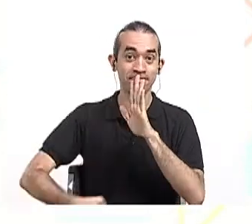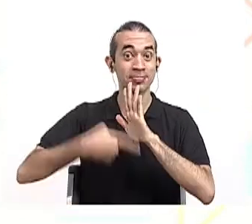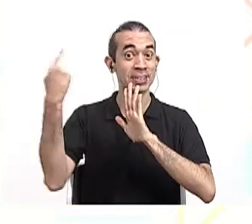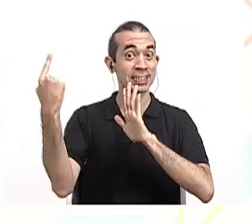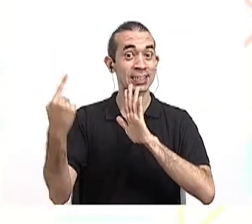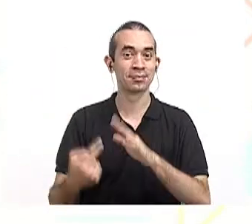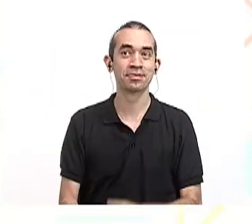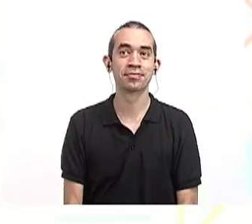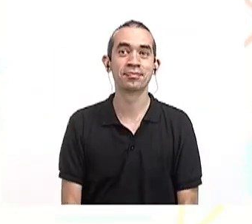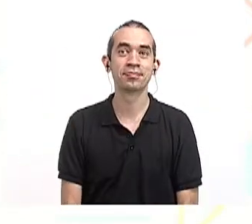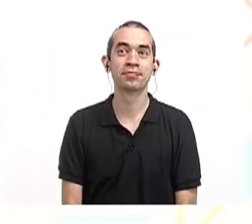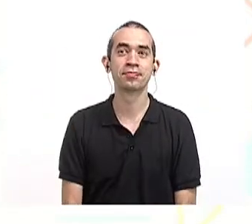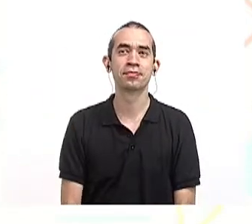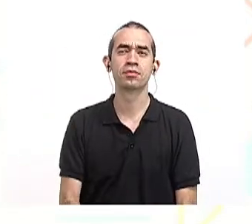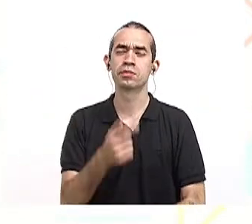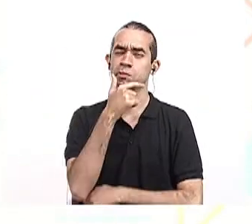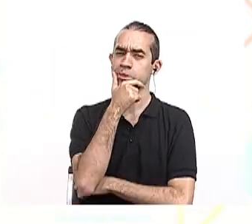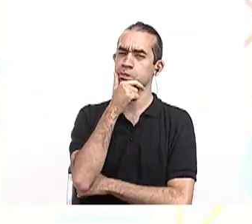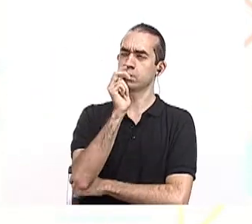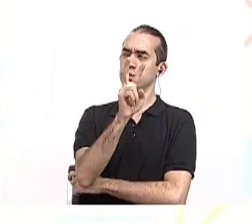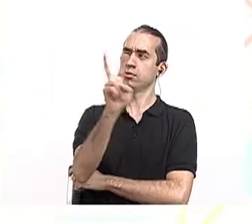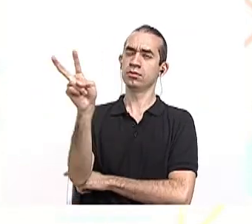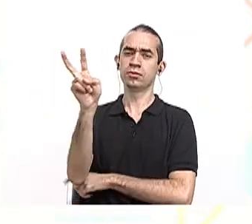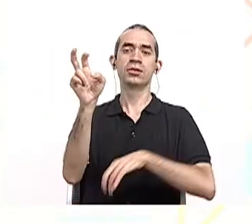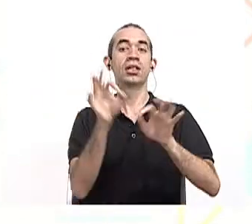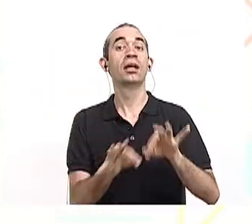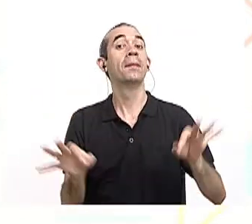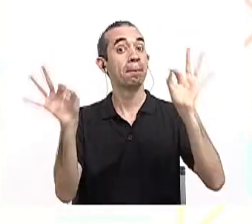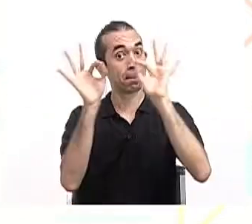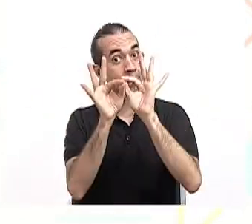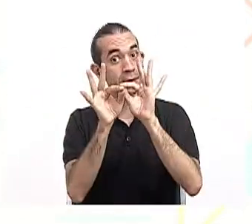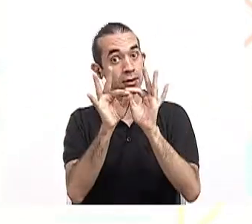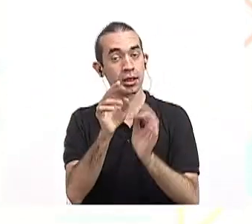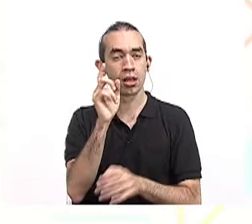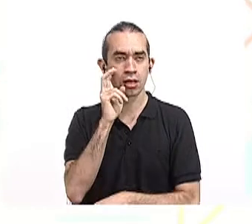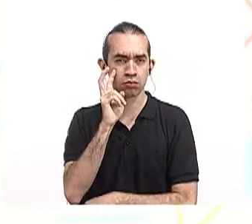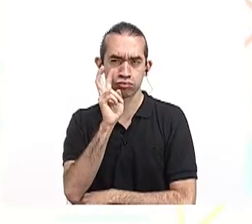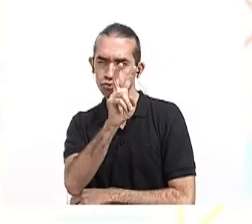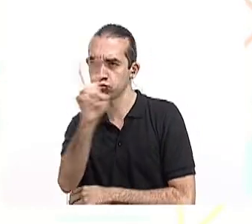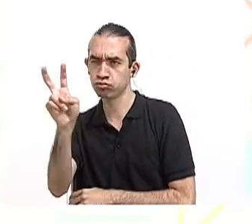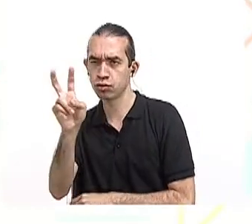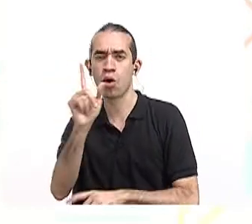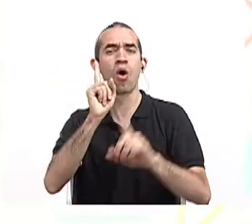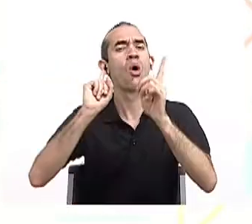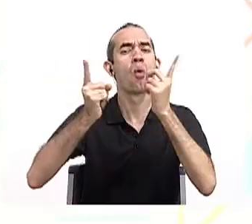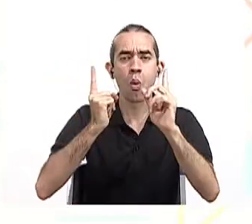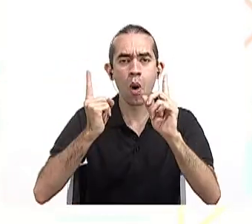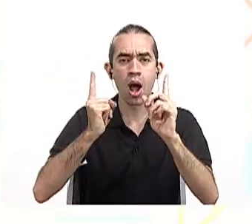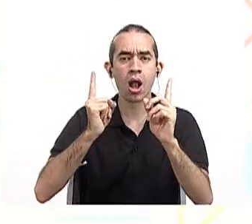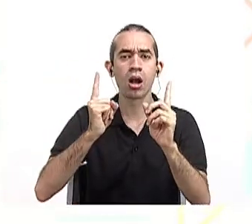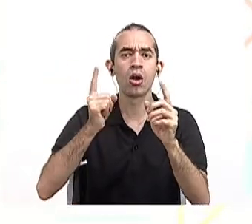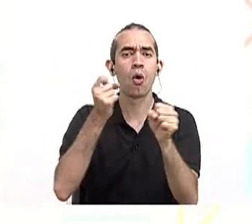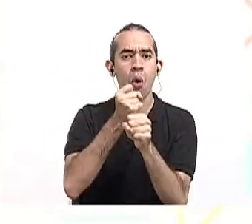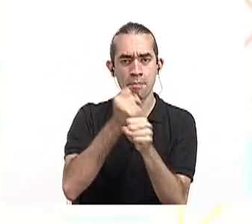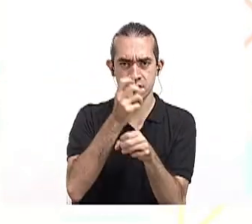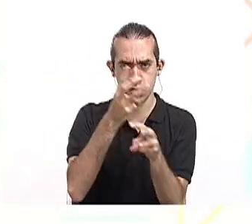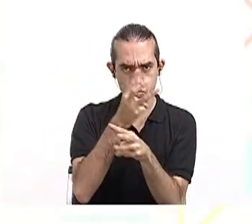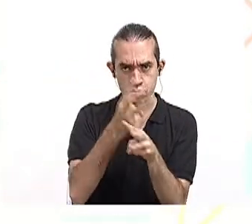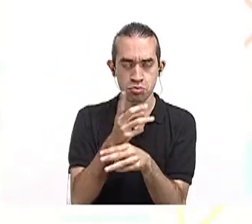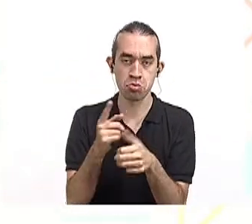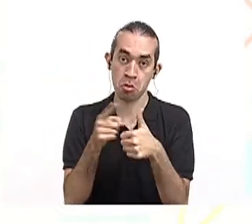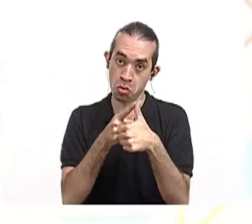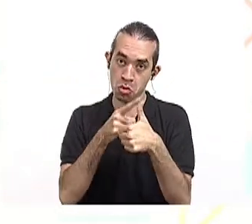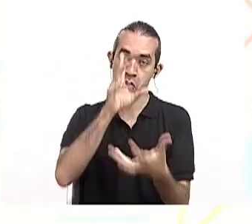inmediato. Primero, importante reconocer ante qué operación estamos. Si estamos ante